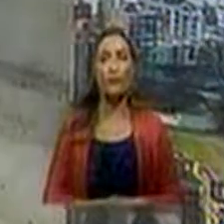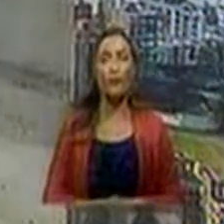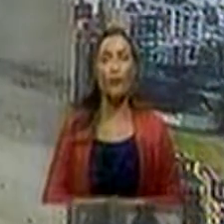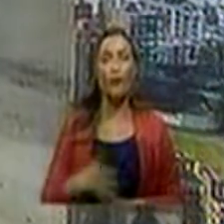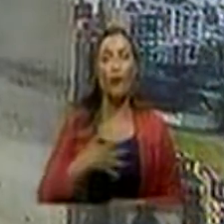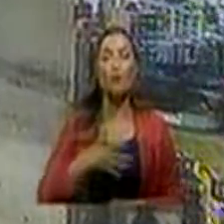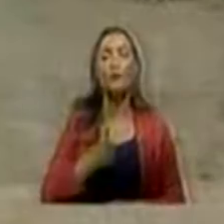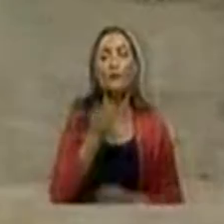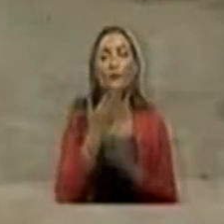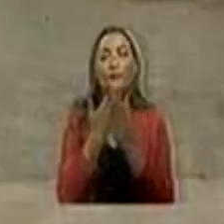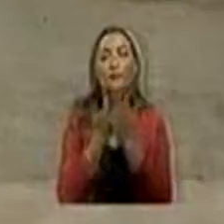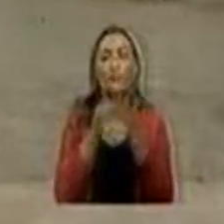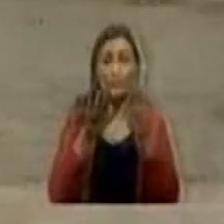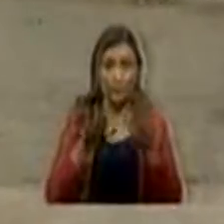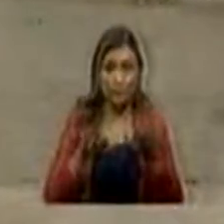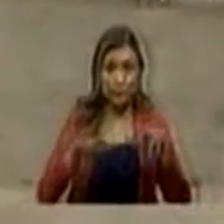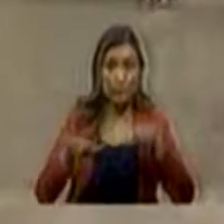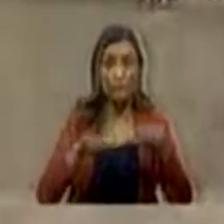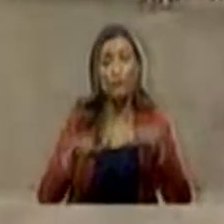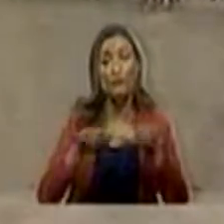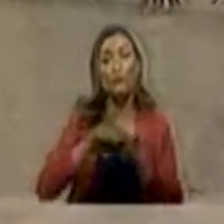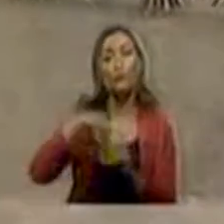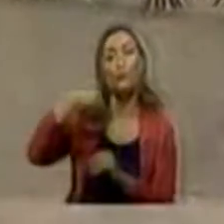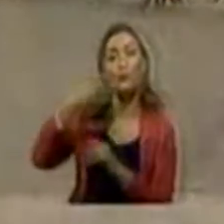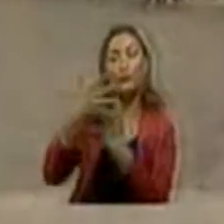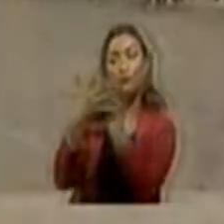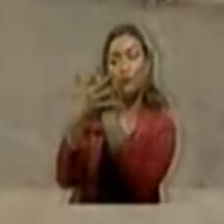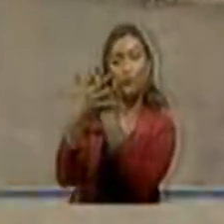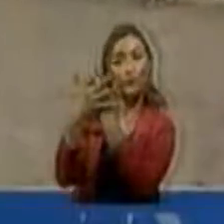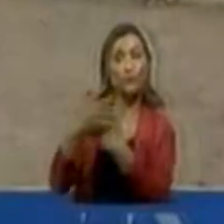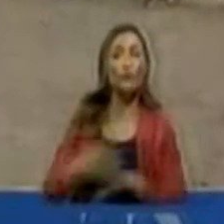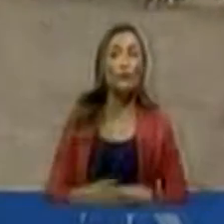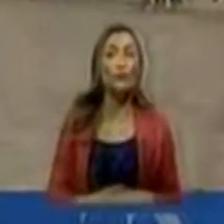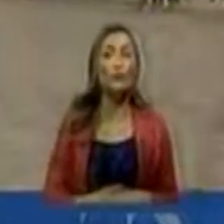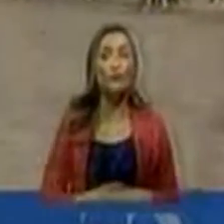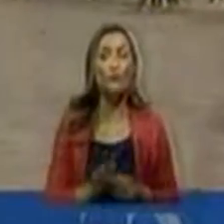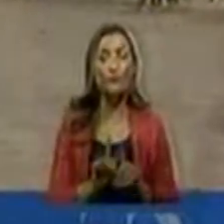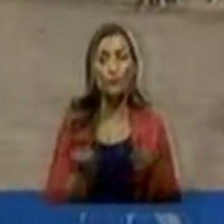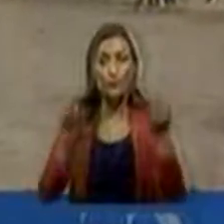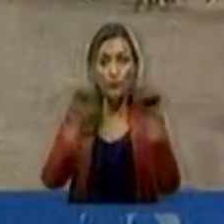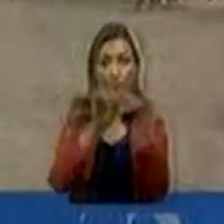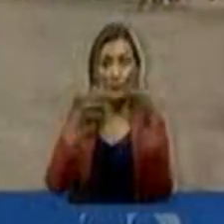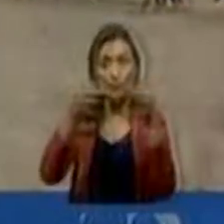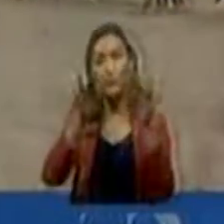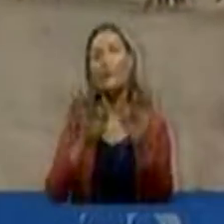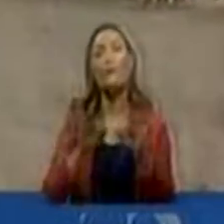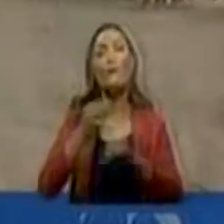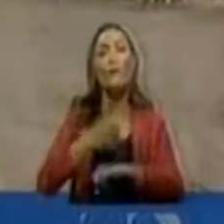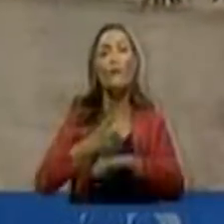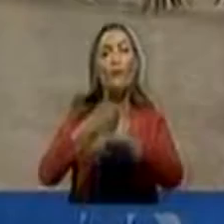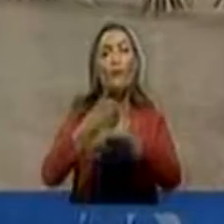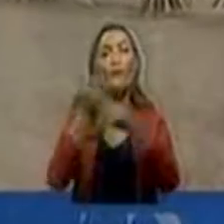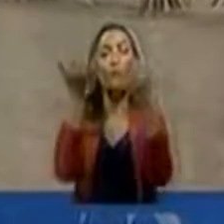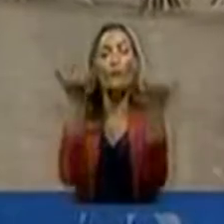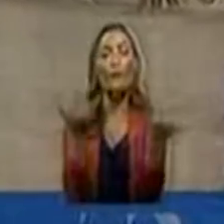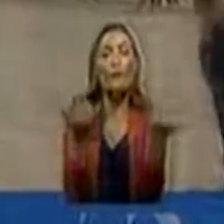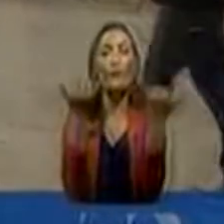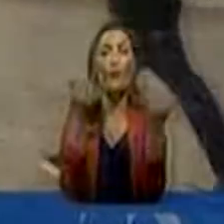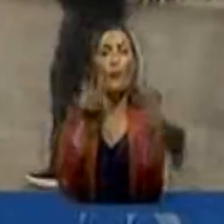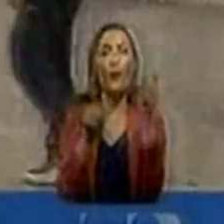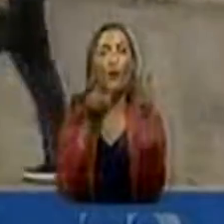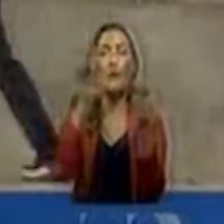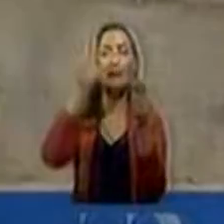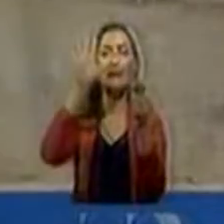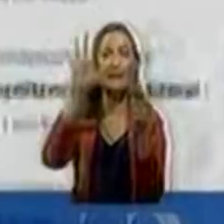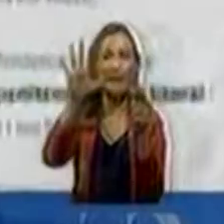¿Qué tal? Gracias. Continuamos acá en la parte externa de la penitenciaria del Litoral y según los datos oficiales de las autoridades hasta el momento, 5 presos